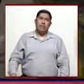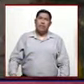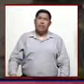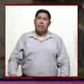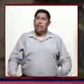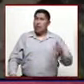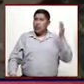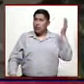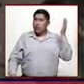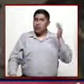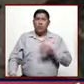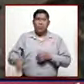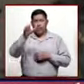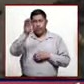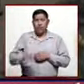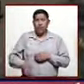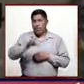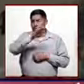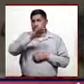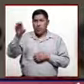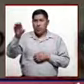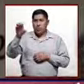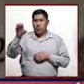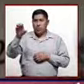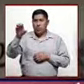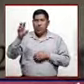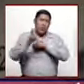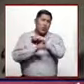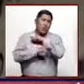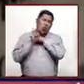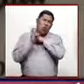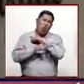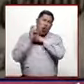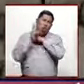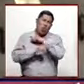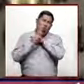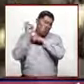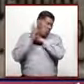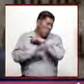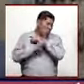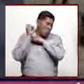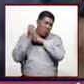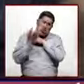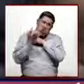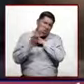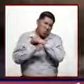Estos crucifijos. Sí, ese roban, es bronce, por roban estos crucifijos, roban.